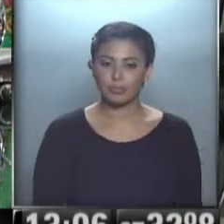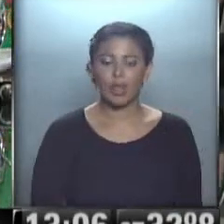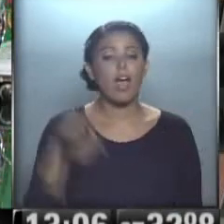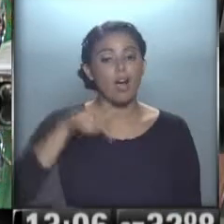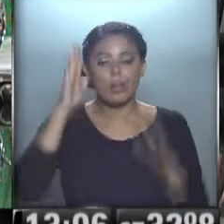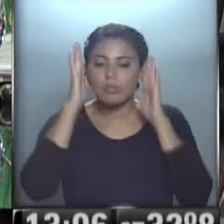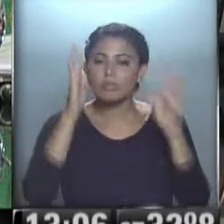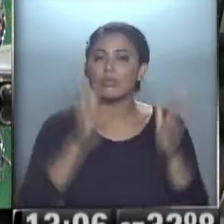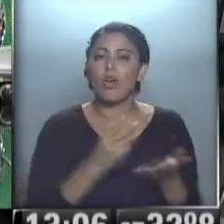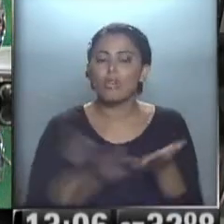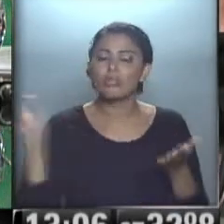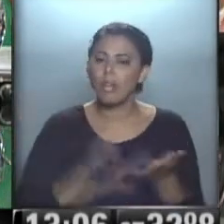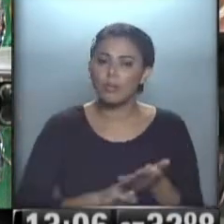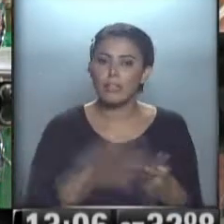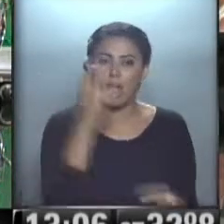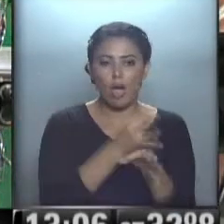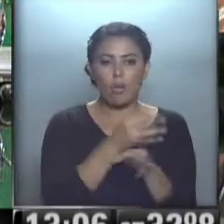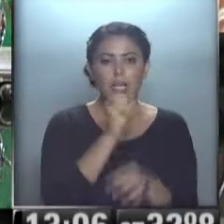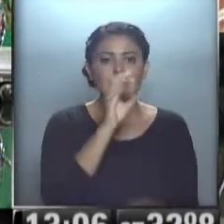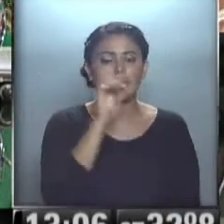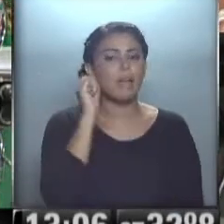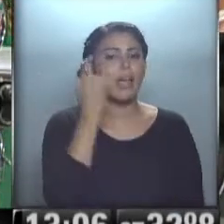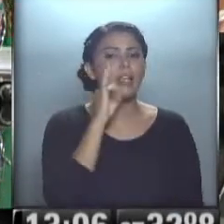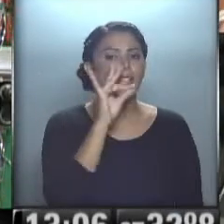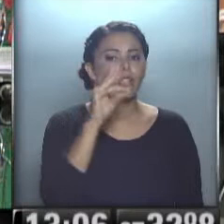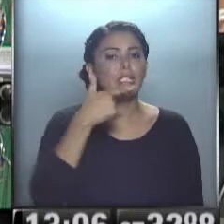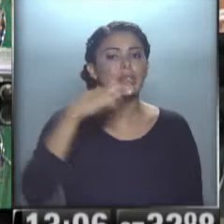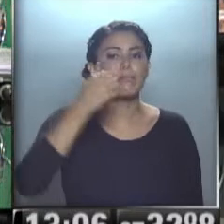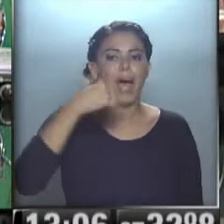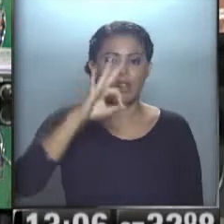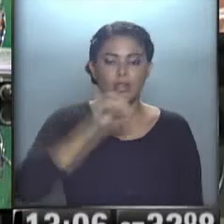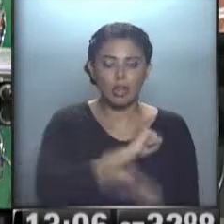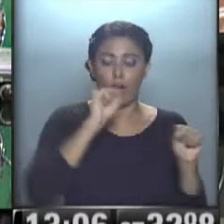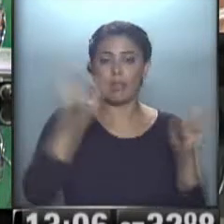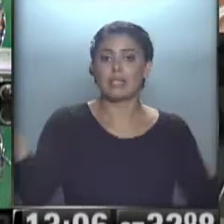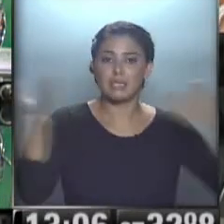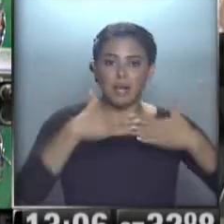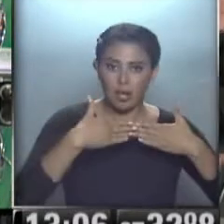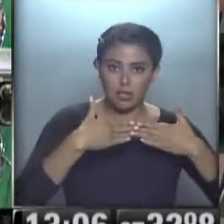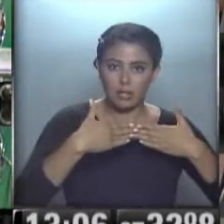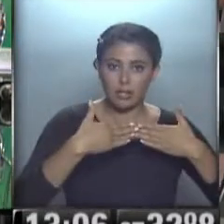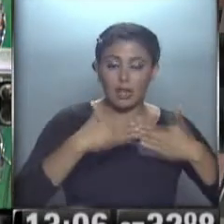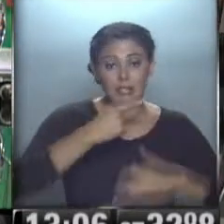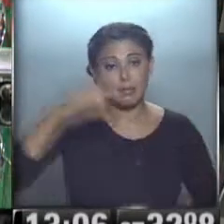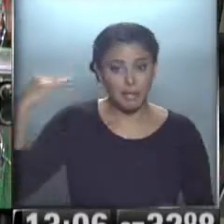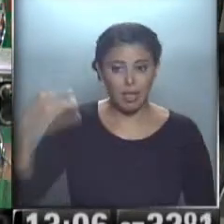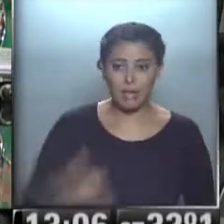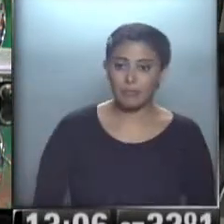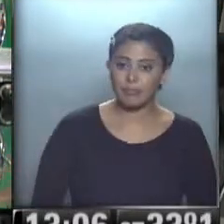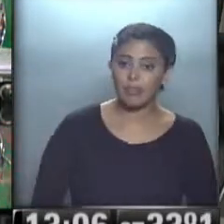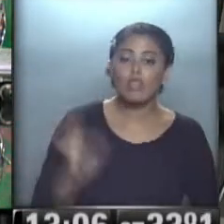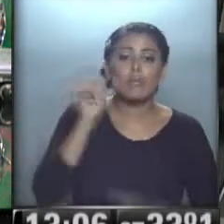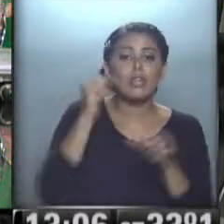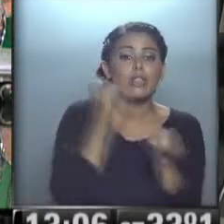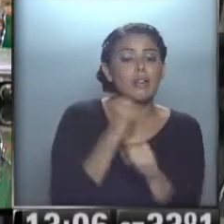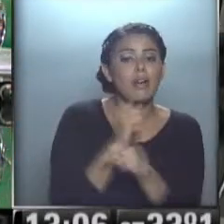Vamos a ocuparnos ahora nuevamente del Colegio Oviedo Hispano, que cerró de manera sorpresiva y abrupta sus puertas la semana pasada. Así es, los trabajadores